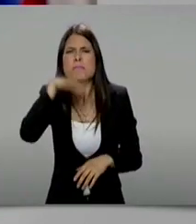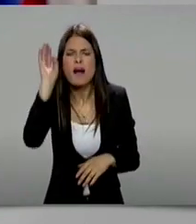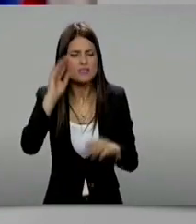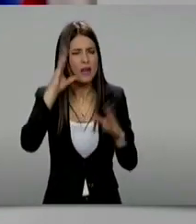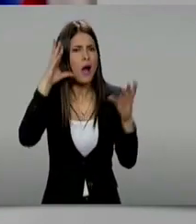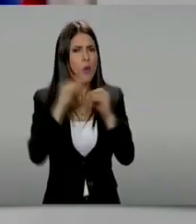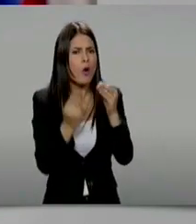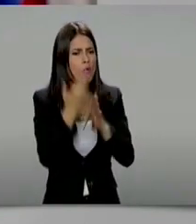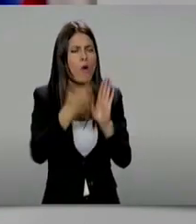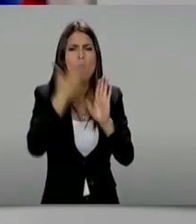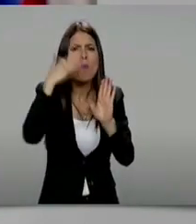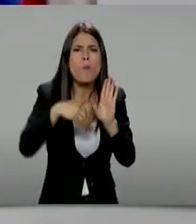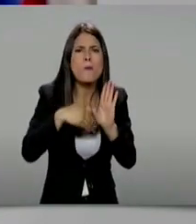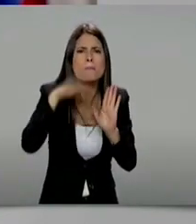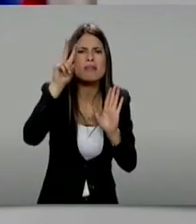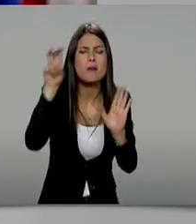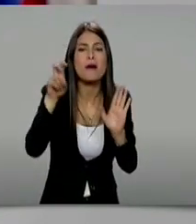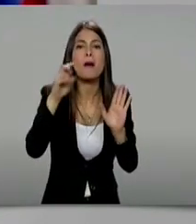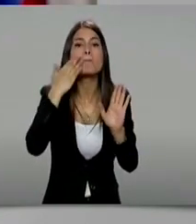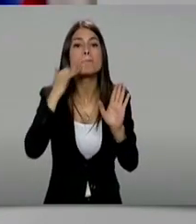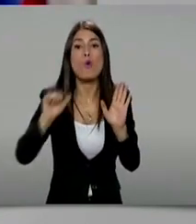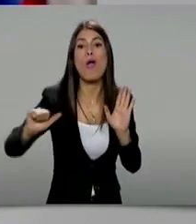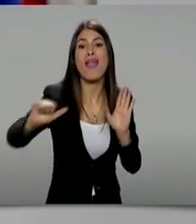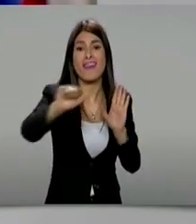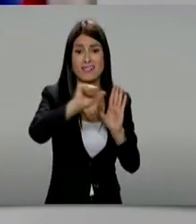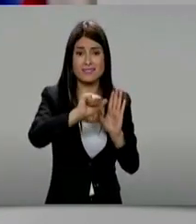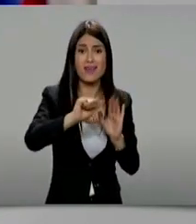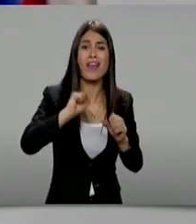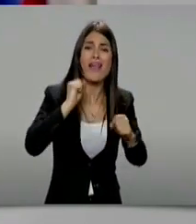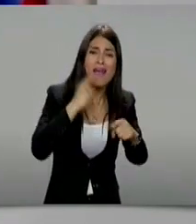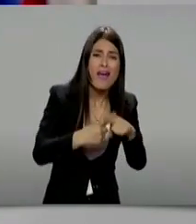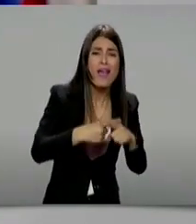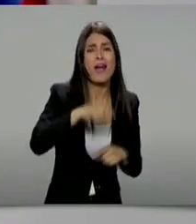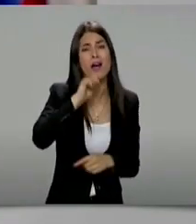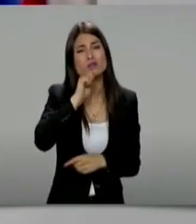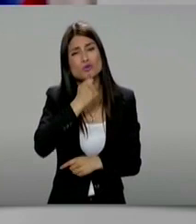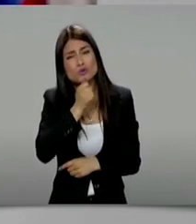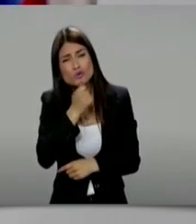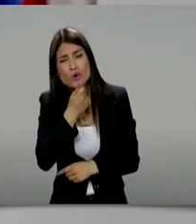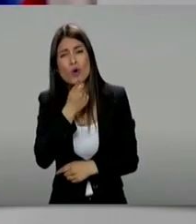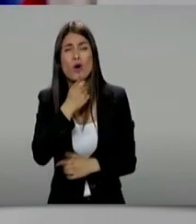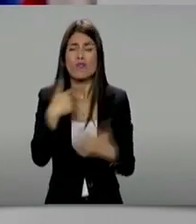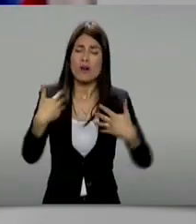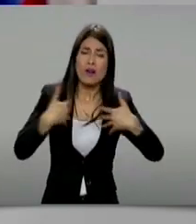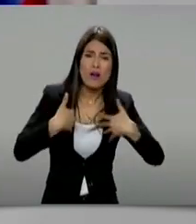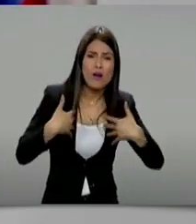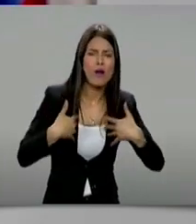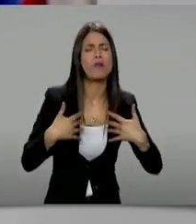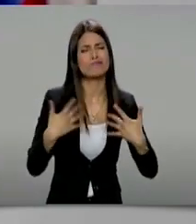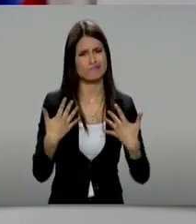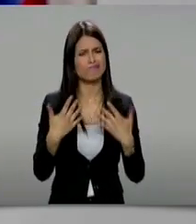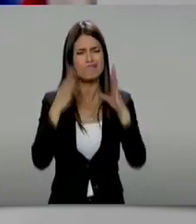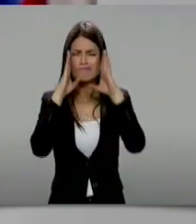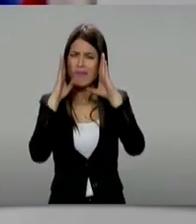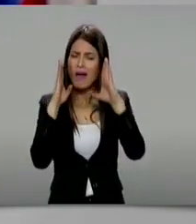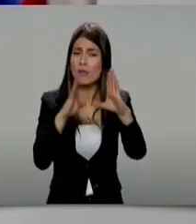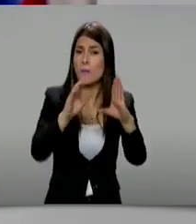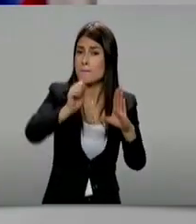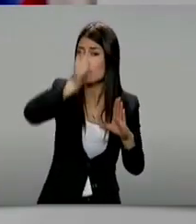mujeres que han especialmente este terrible conflicto sean tratadas con